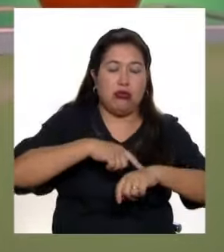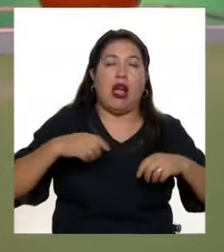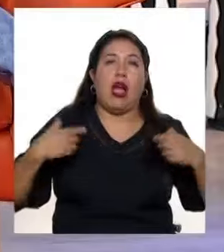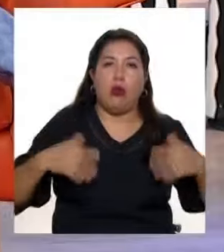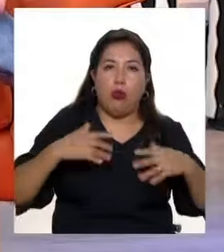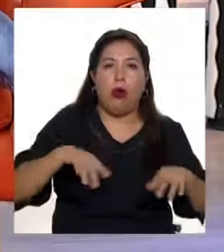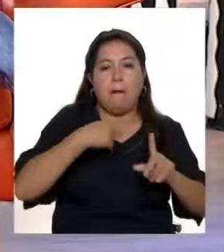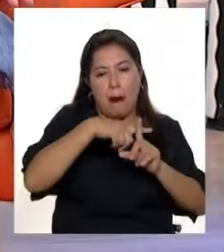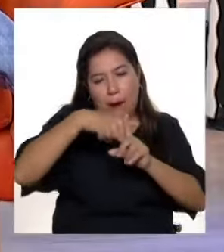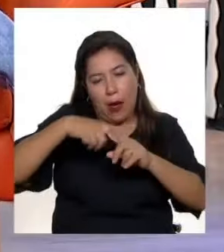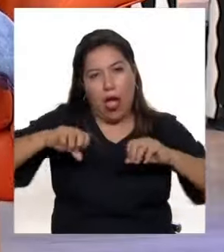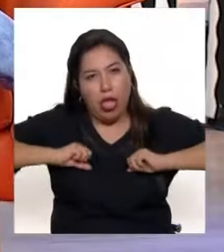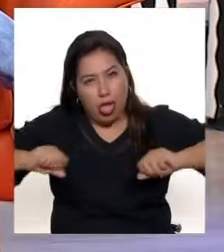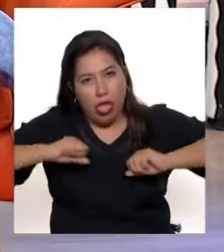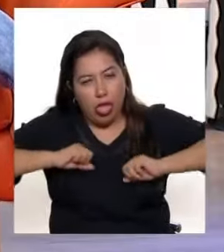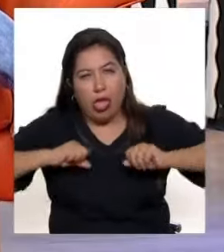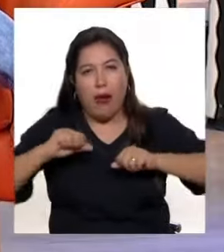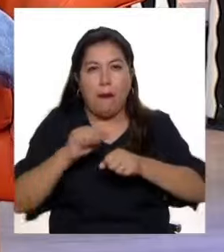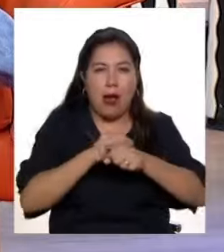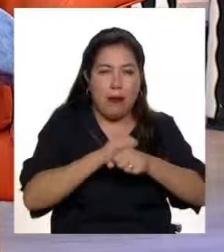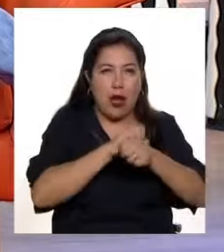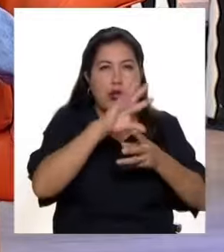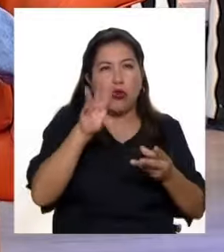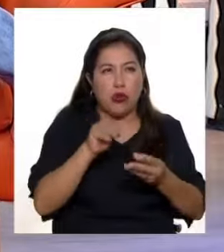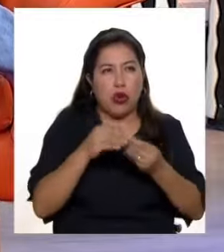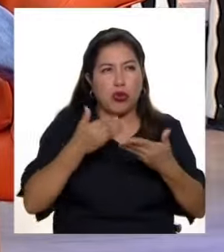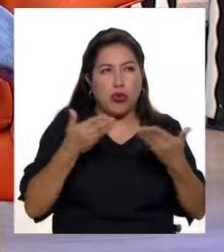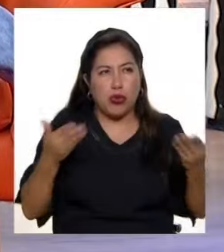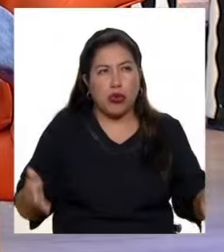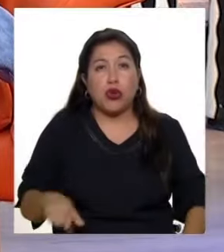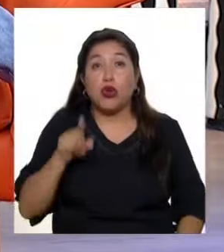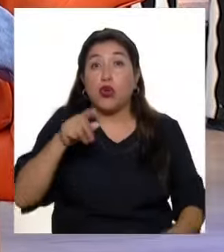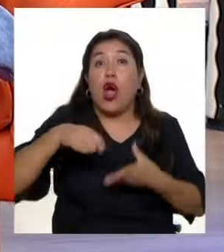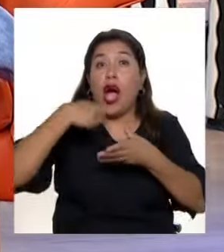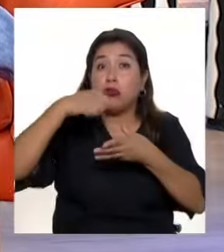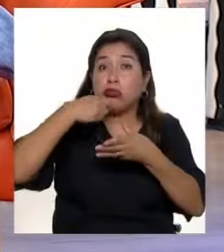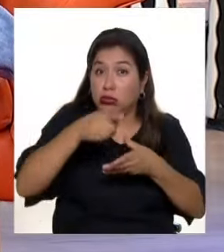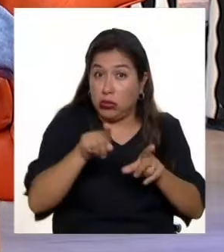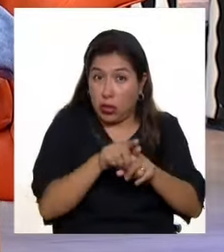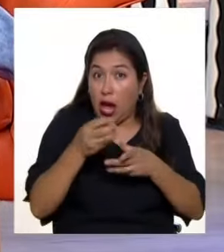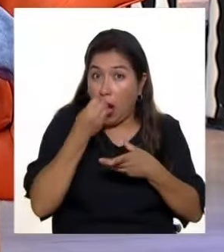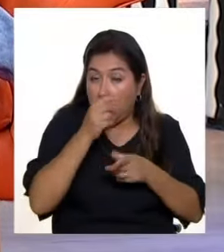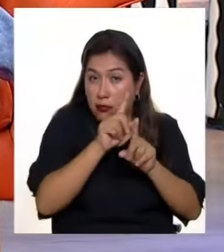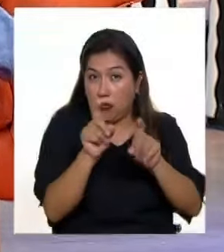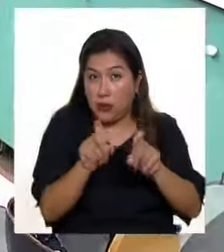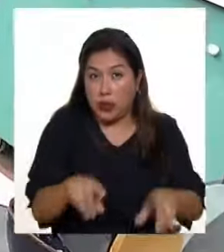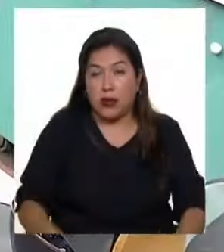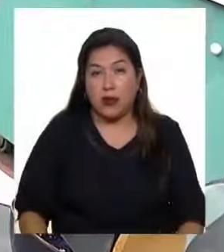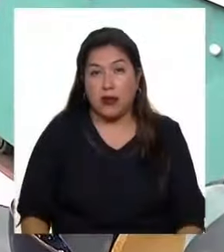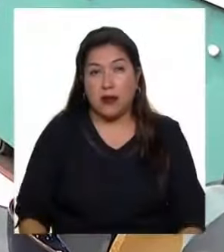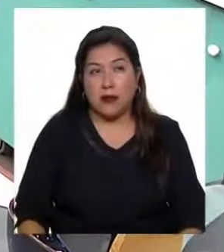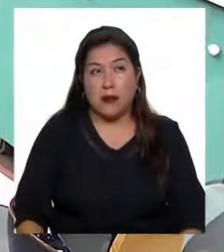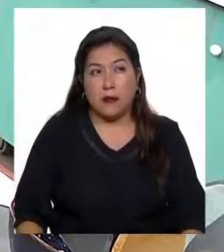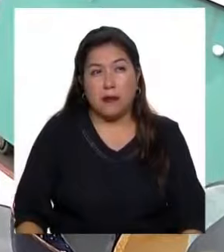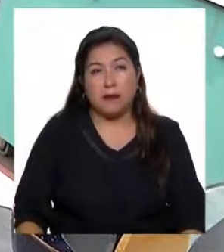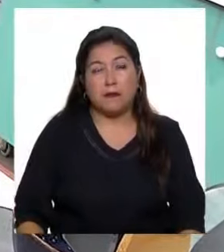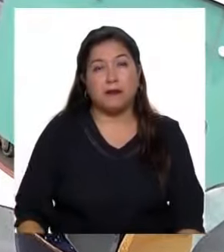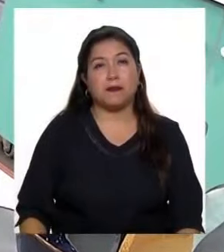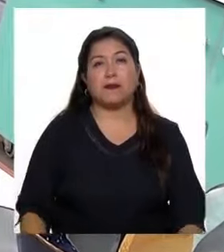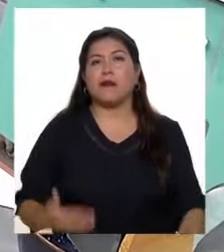baile, el desgaste físico. Que tiene, claro. ¿Y cómo te estás alimentando, Rubí? Porque es importante. Uy, mi madrecita linda que se iba a